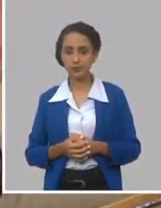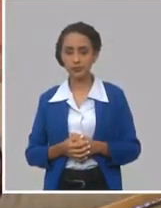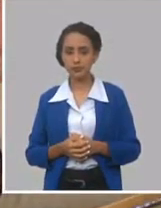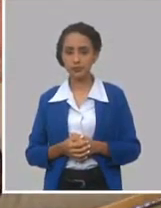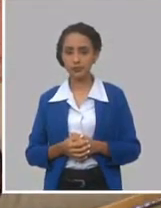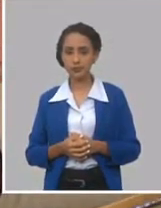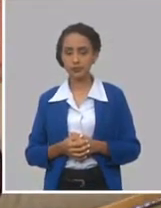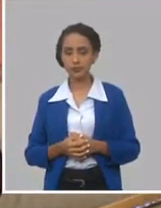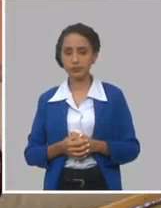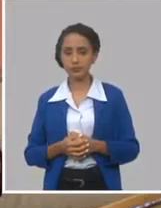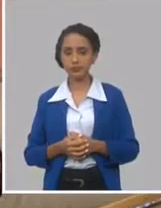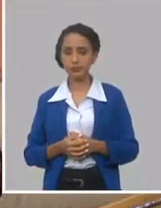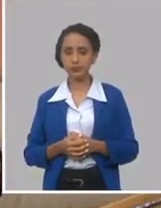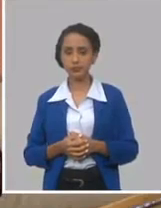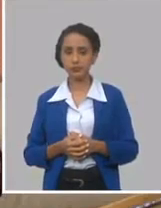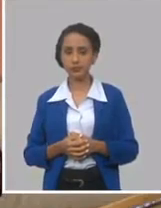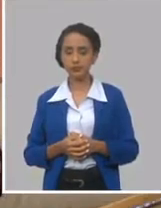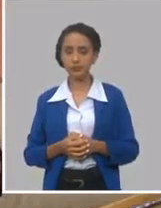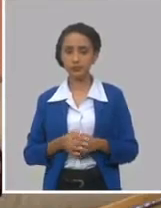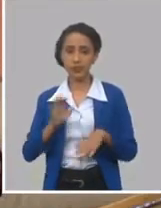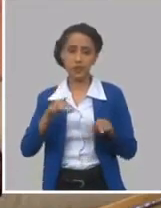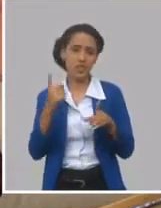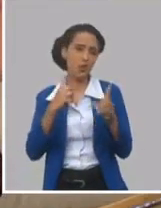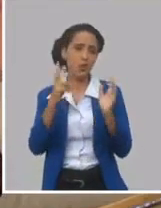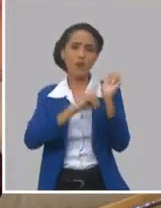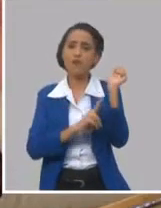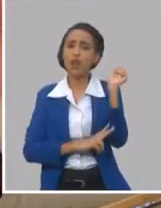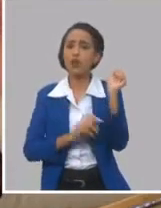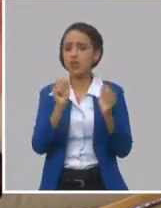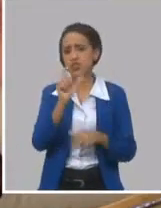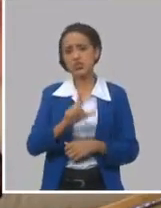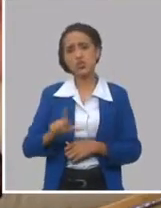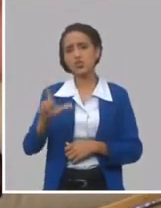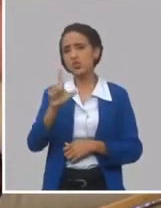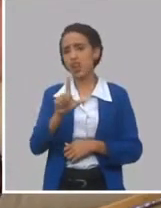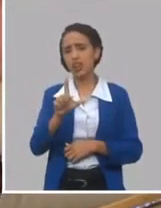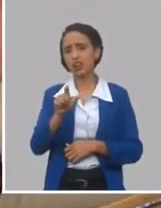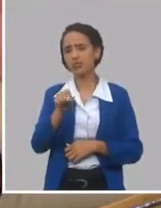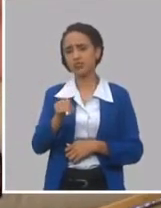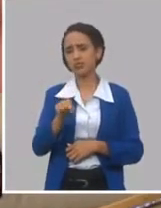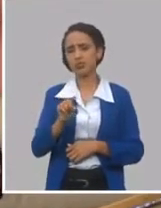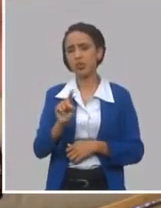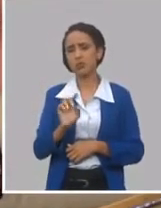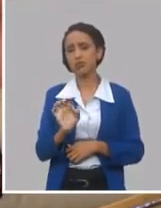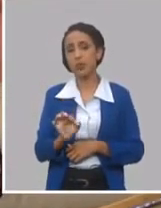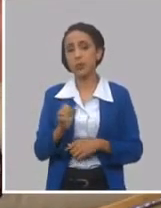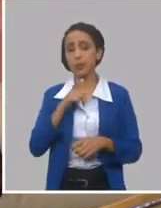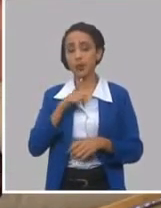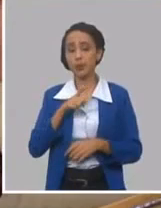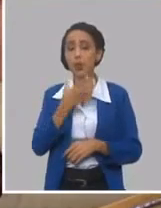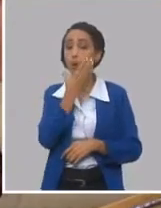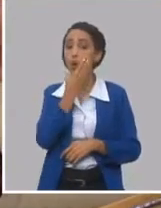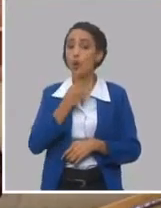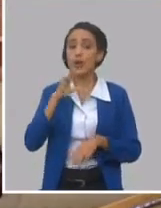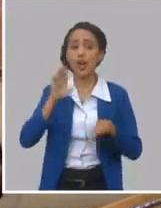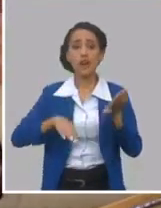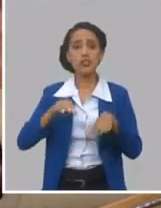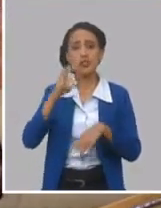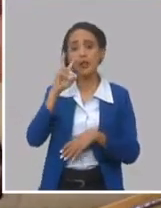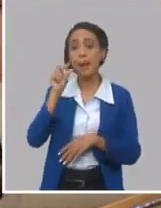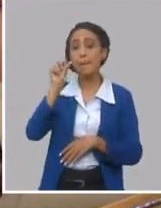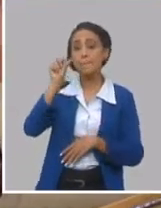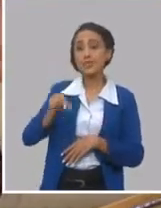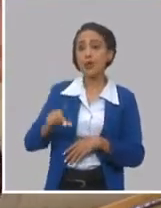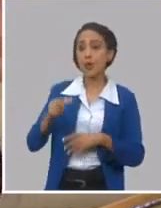muchas veces de valores sociales que no ameritan los jóvenes a veces se guían por